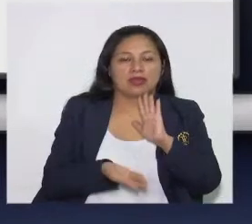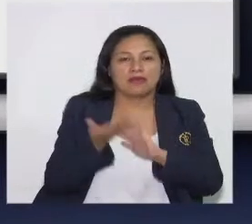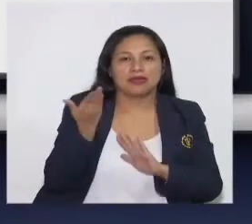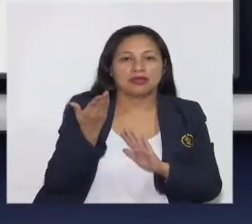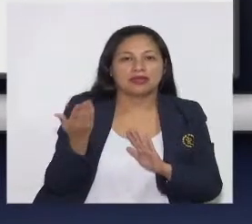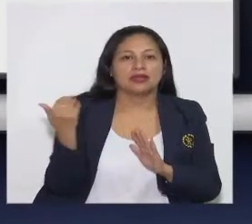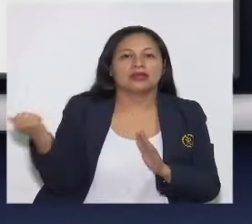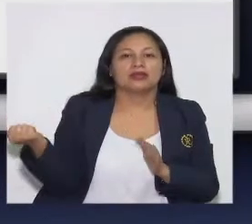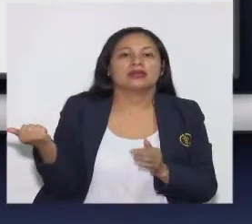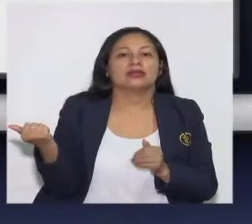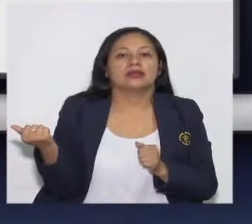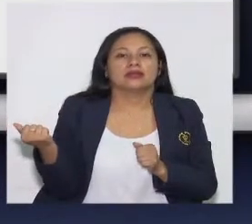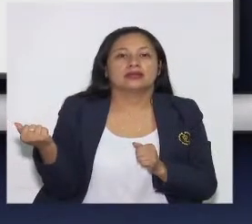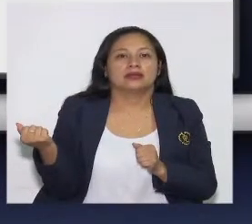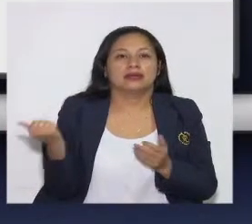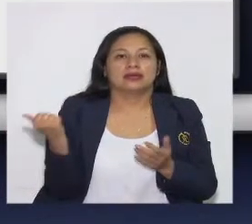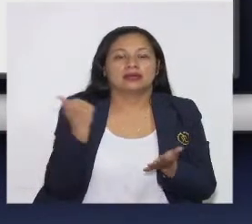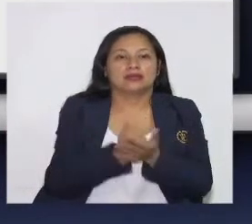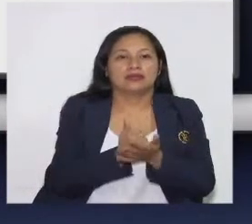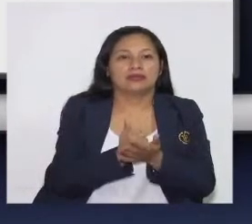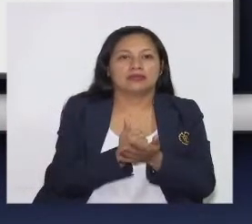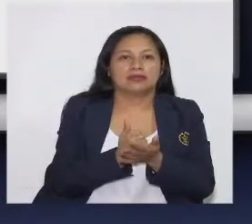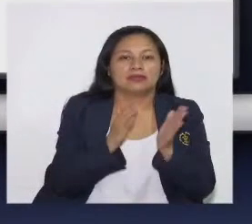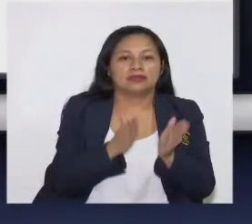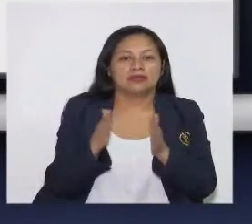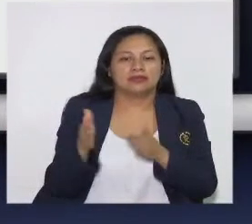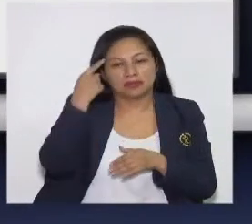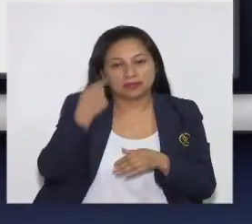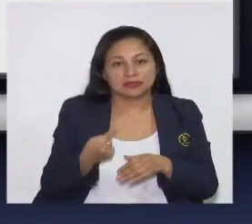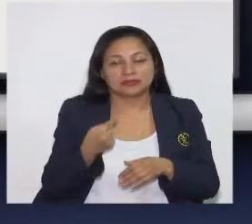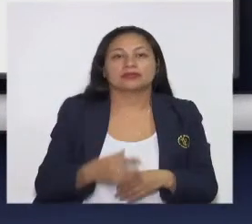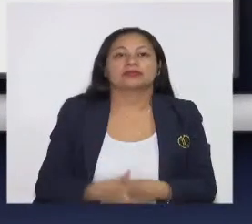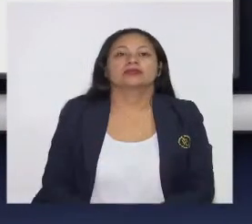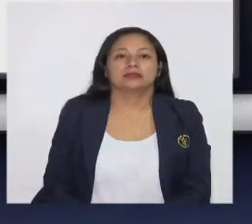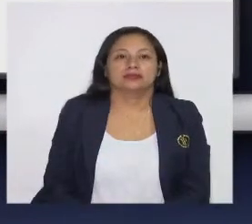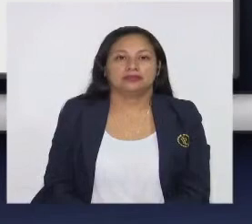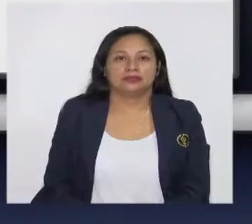mayoría, queda aprobado el orden del día.